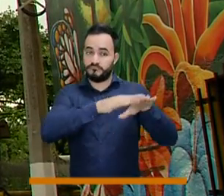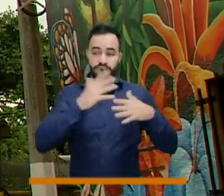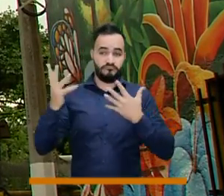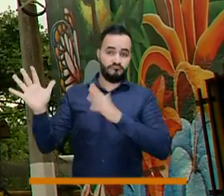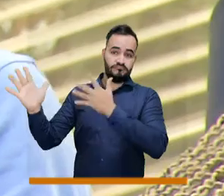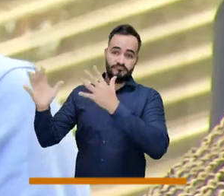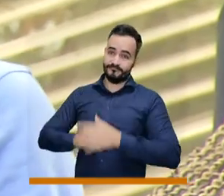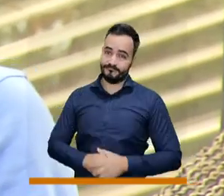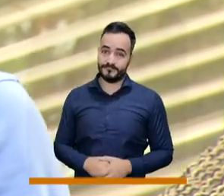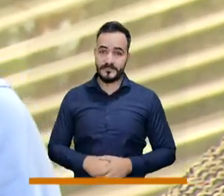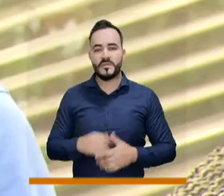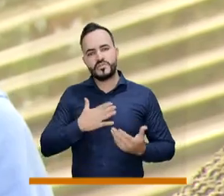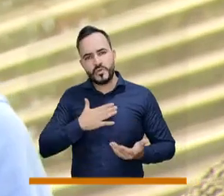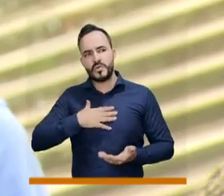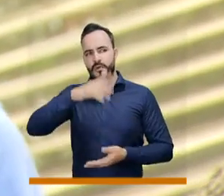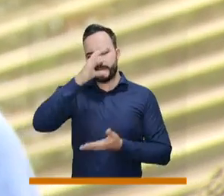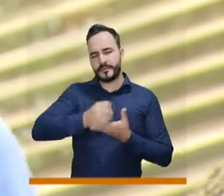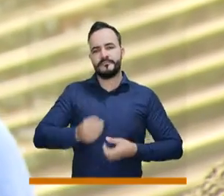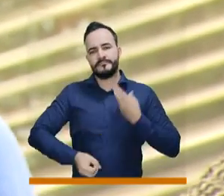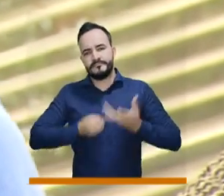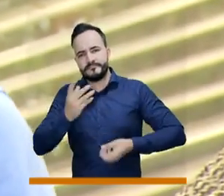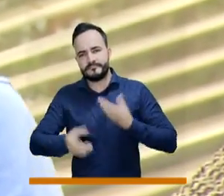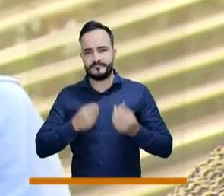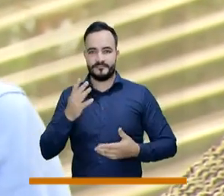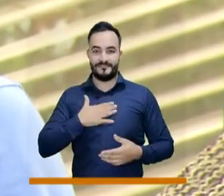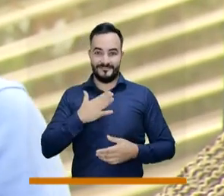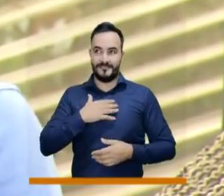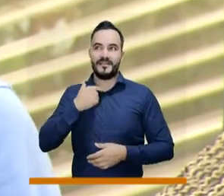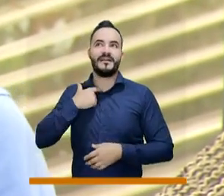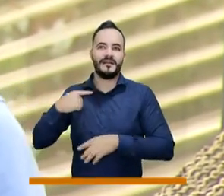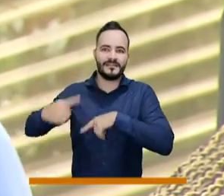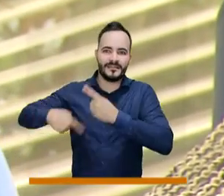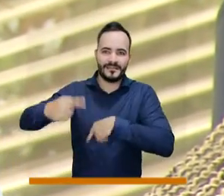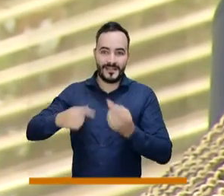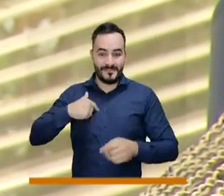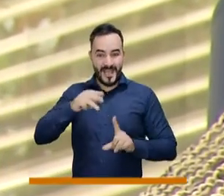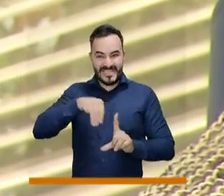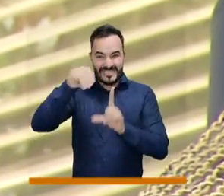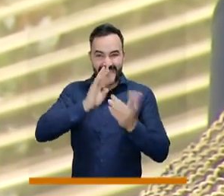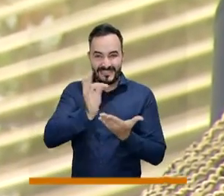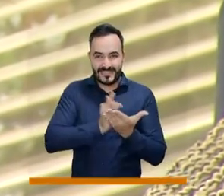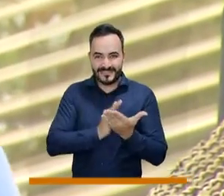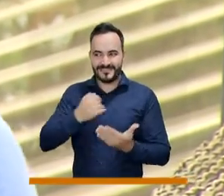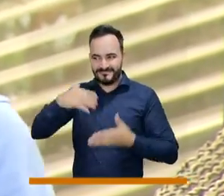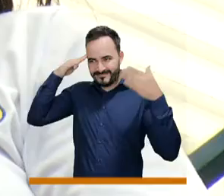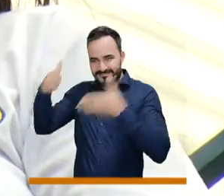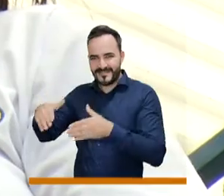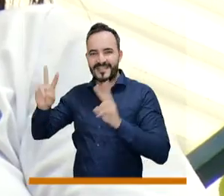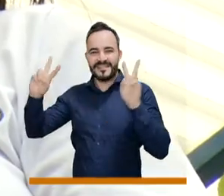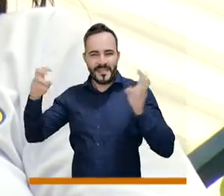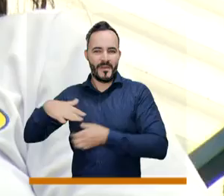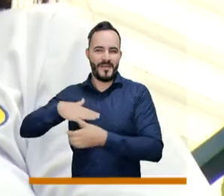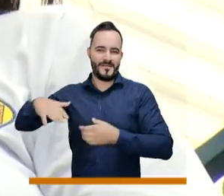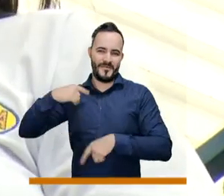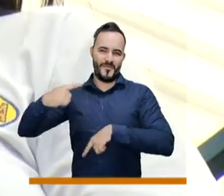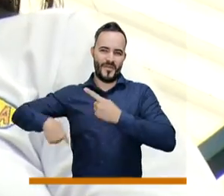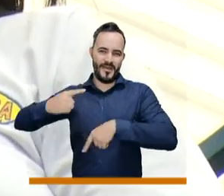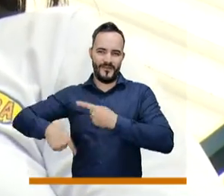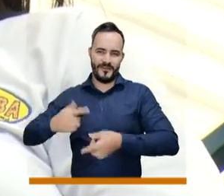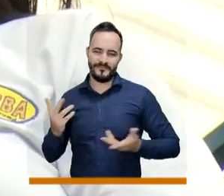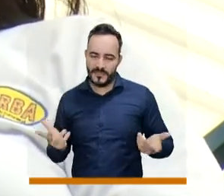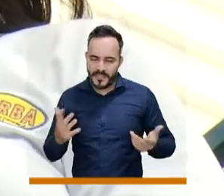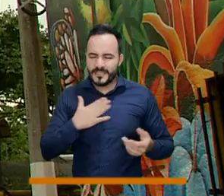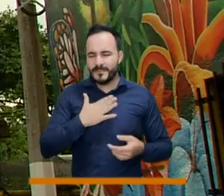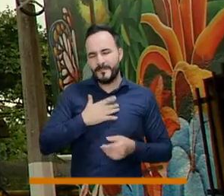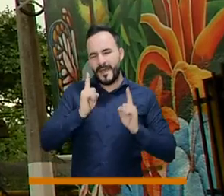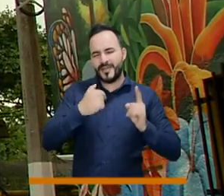importante. Y a mí eso me parece poderosísimo resaltarlo. Entonces, yo sí quisiera de pronto, Sandra, porque más que hacer comentarios, a mí me encanta Moravia. Yo hice mi